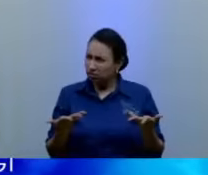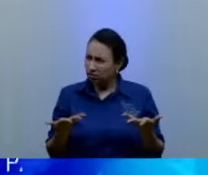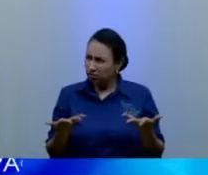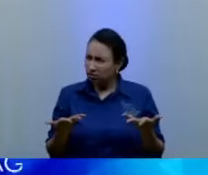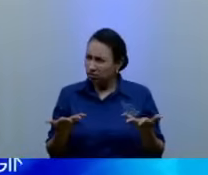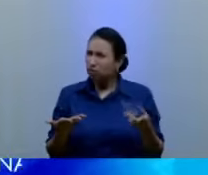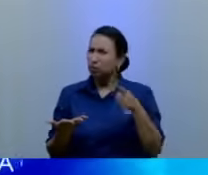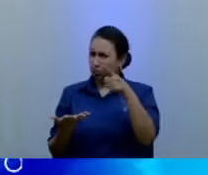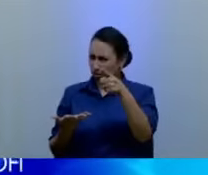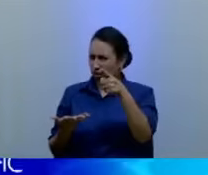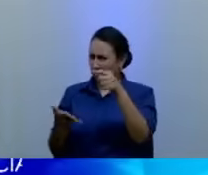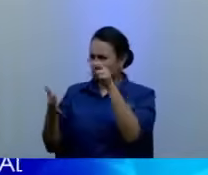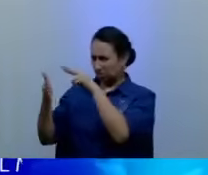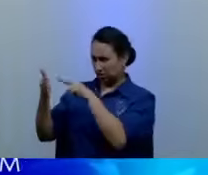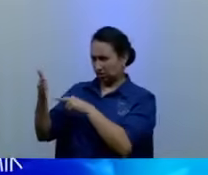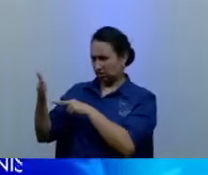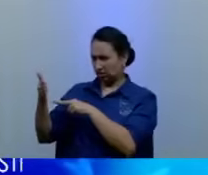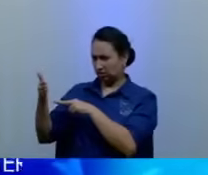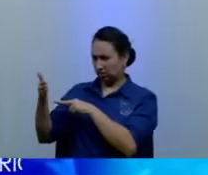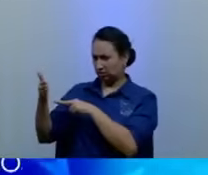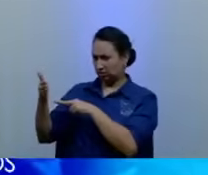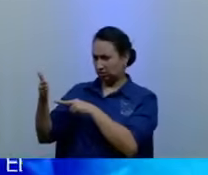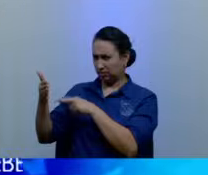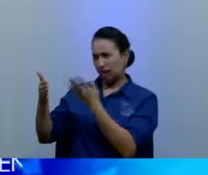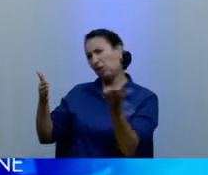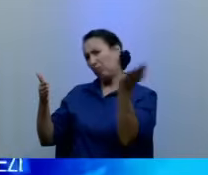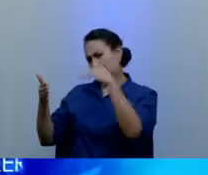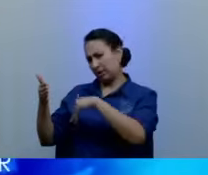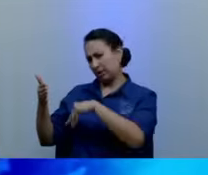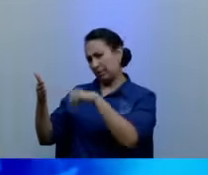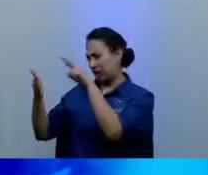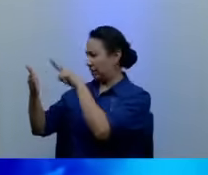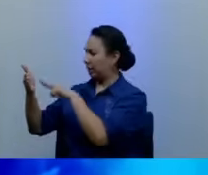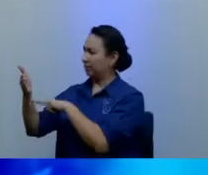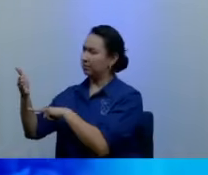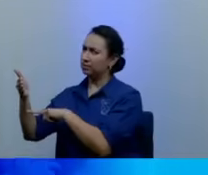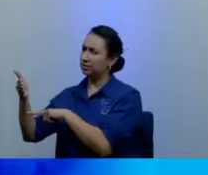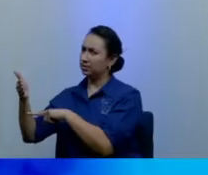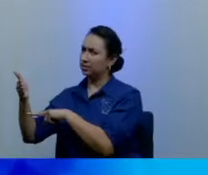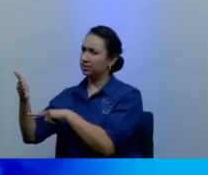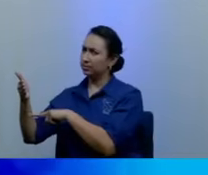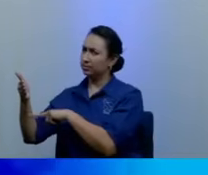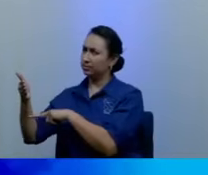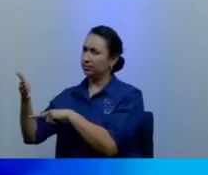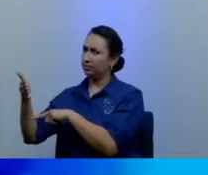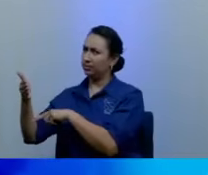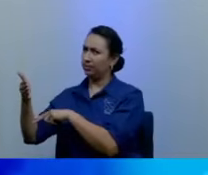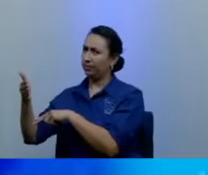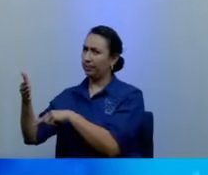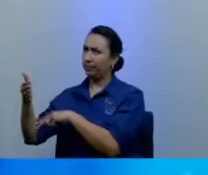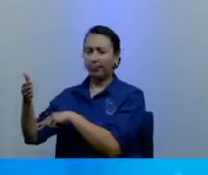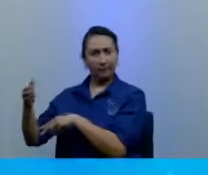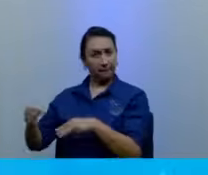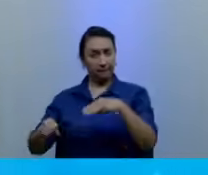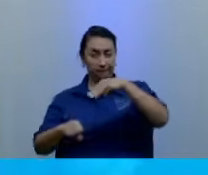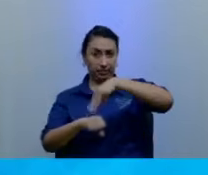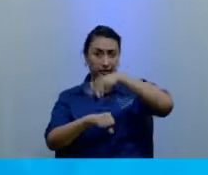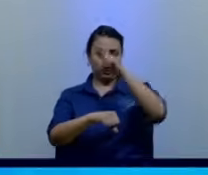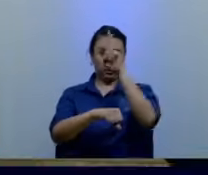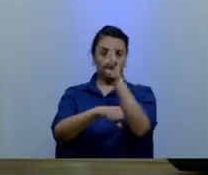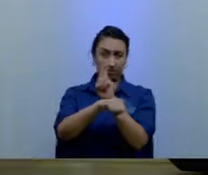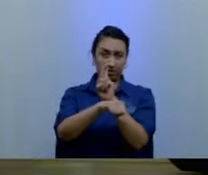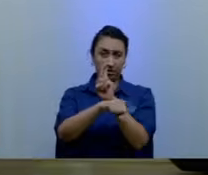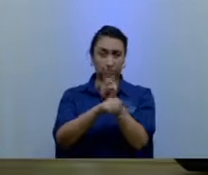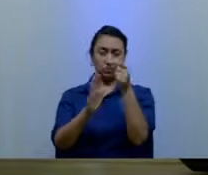¿No lo ha leído usted? ¿Por qué no lo leemos? ¿Dónde estará eso? ¿Marcos qué? ¿Nueve qué? Ah, vamos a